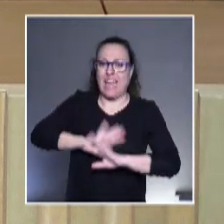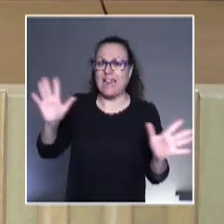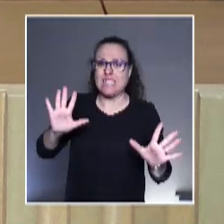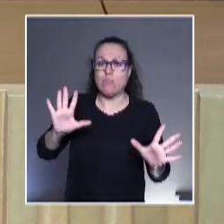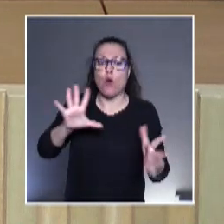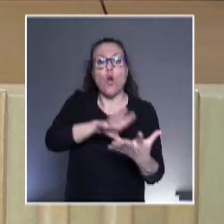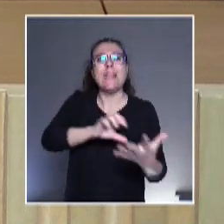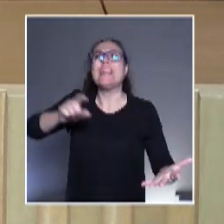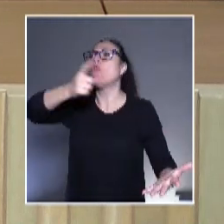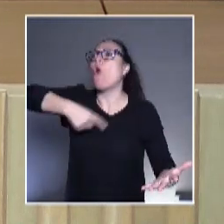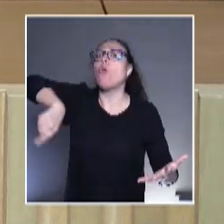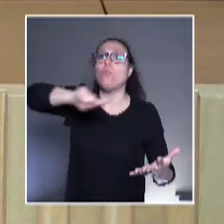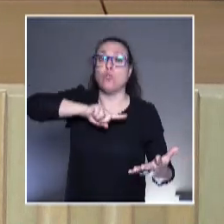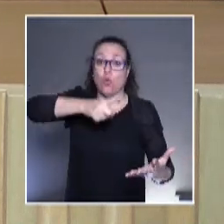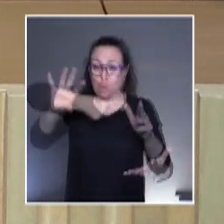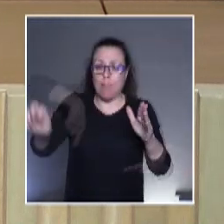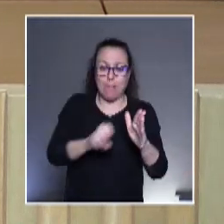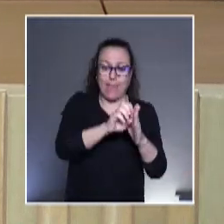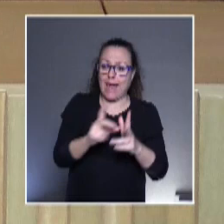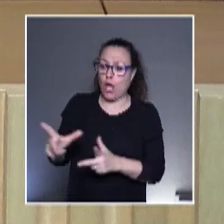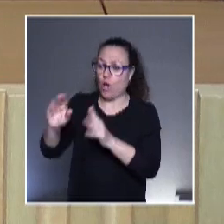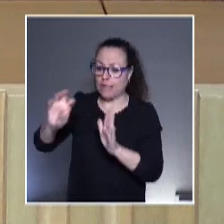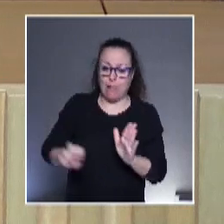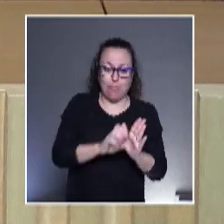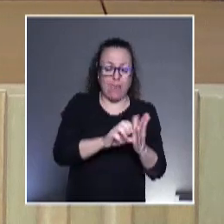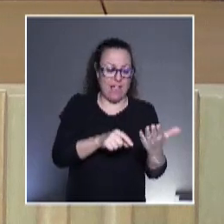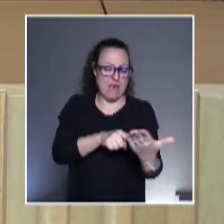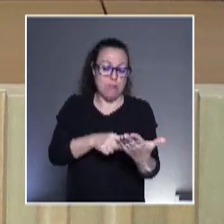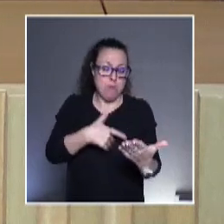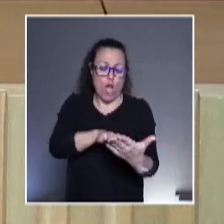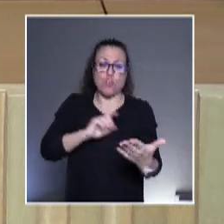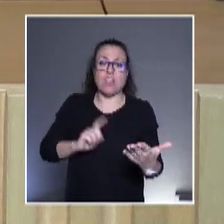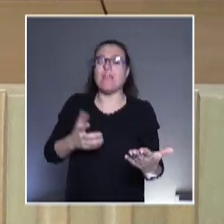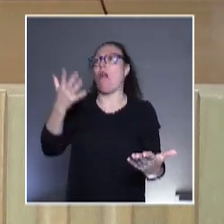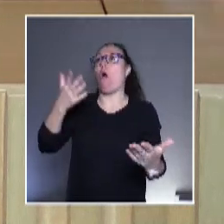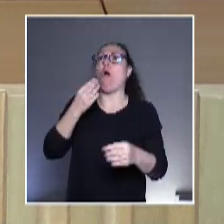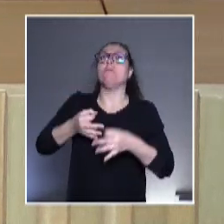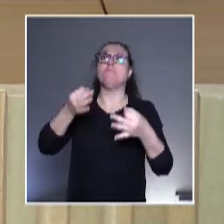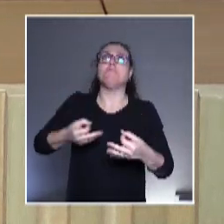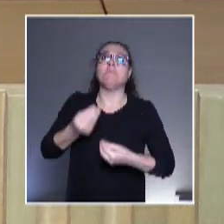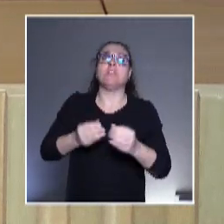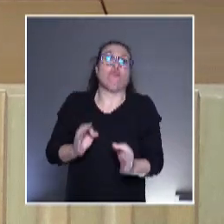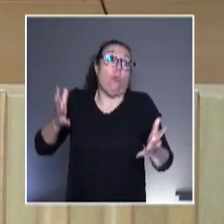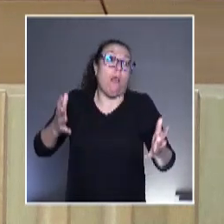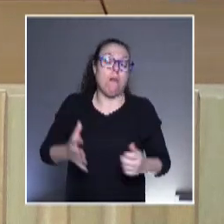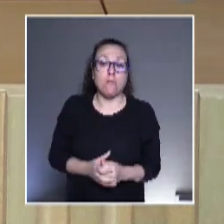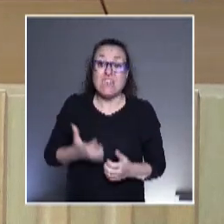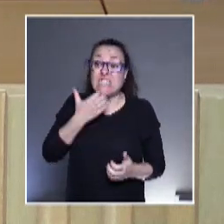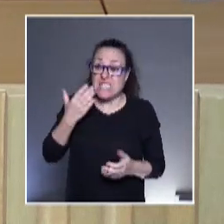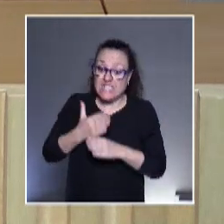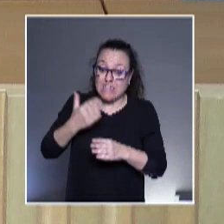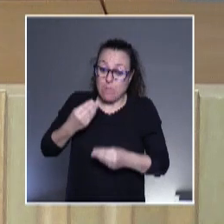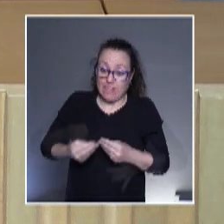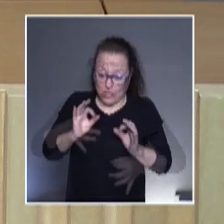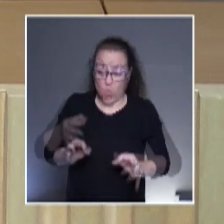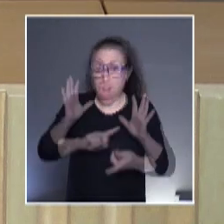todo el mundo no todo el mundo que le rode DEA y cuando le dices hombre es que esto no se entiende Bueno pero esto siempre se ha hecho así y si siempre se ha hecho así por qué lo